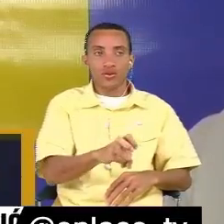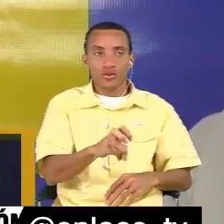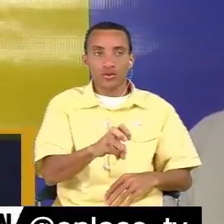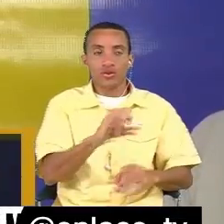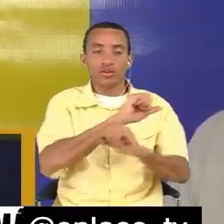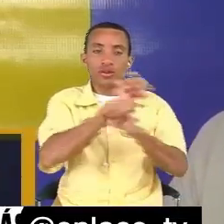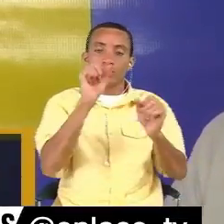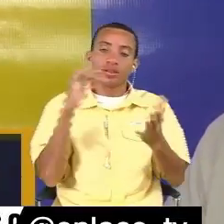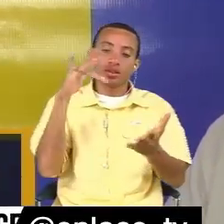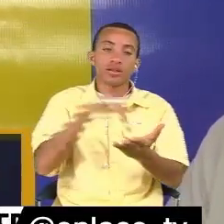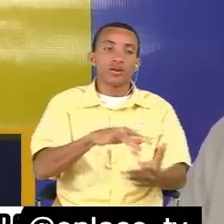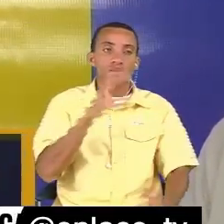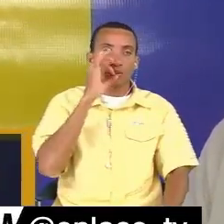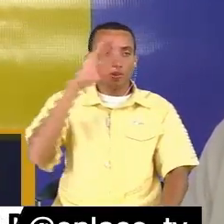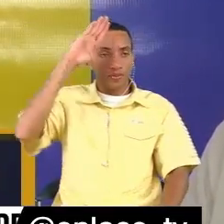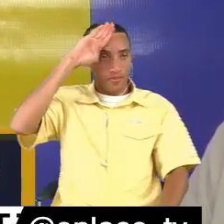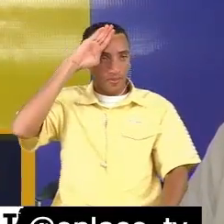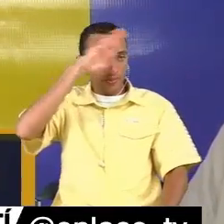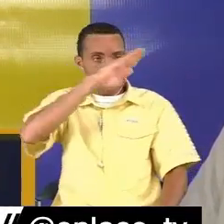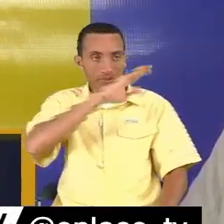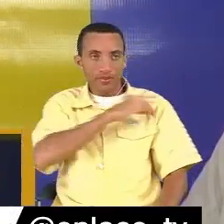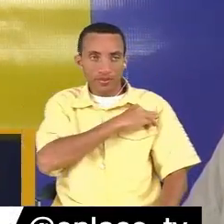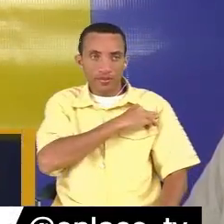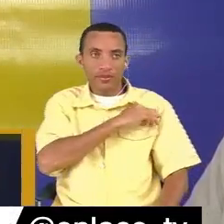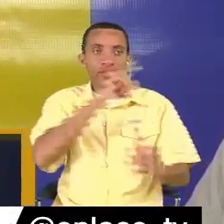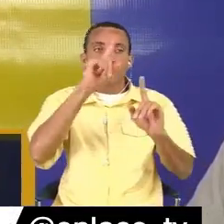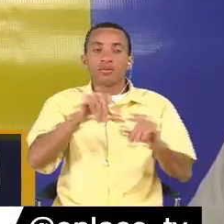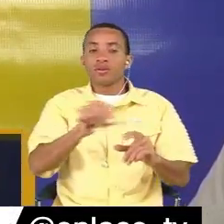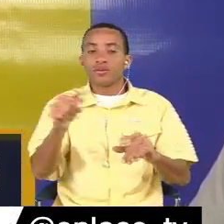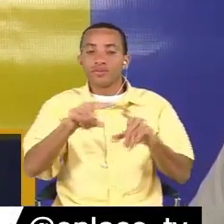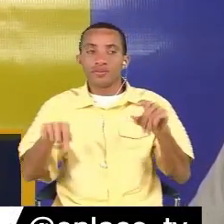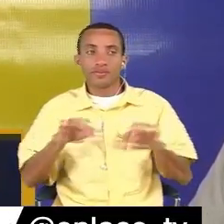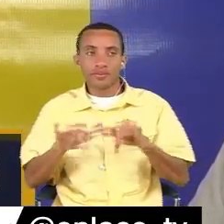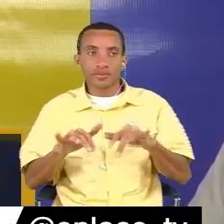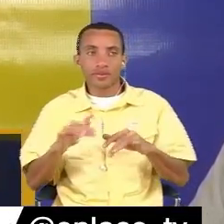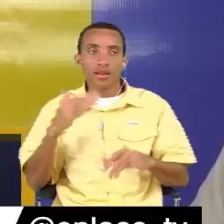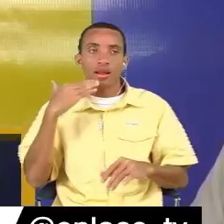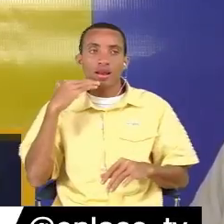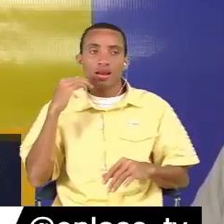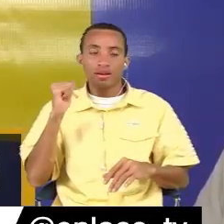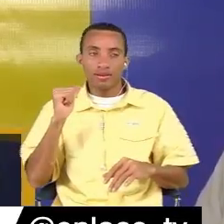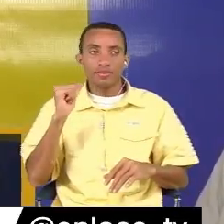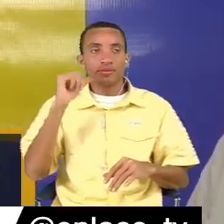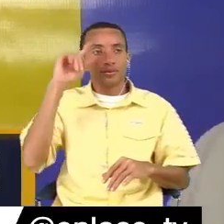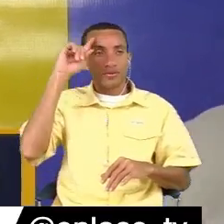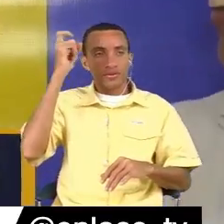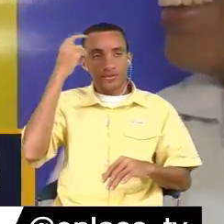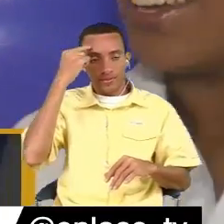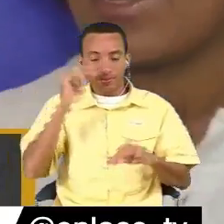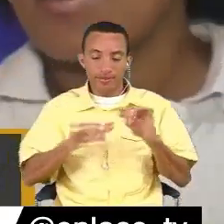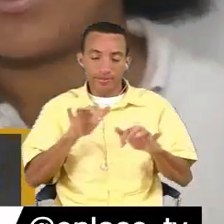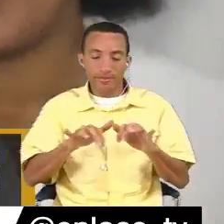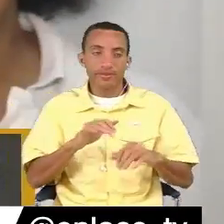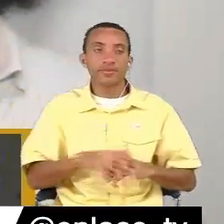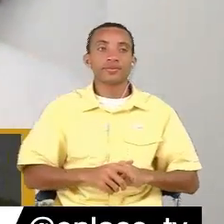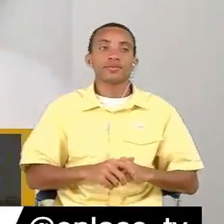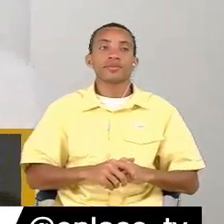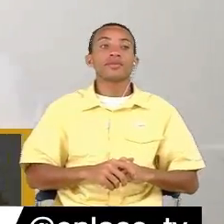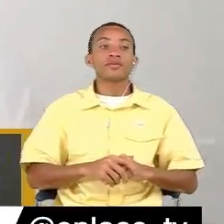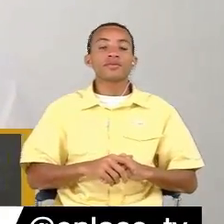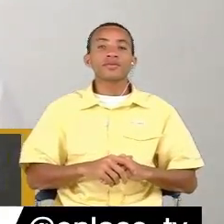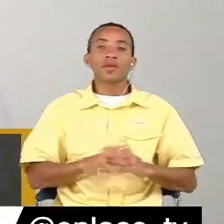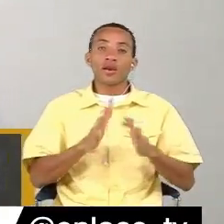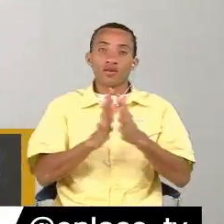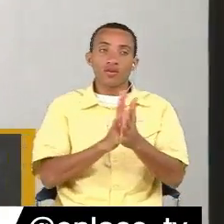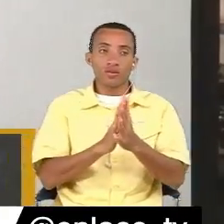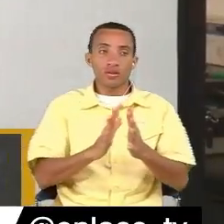doctora Angélica Gaona, la secretaria de Gobierno instalando esta actividad. actividad. Muchas gracias. A ustedes. Bueno, muy bien, es la